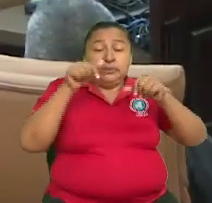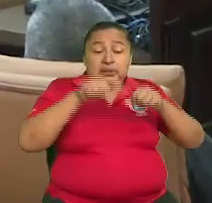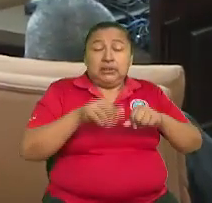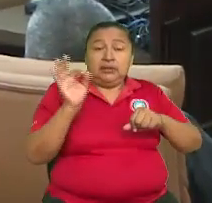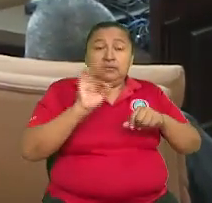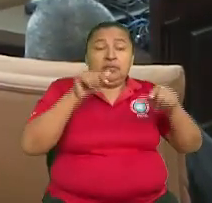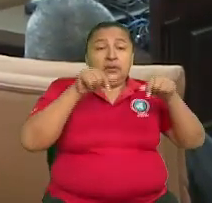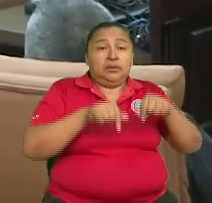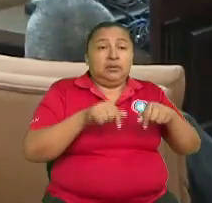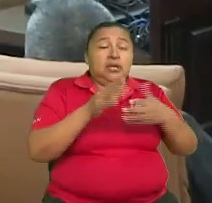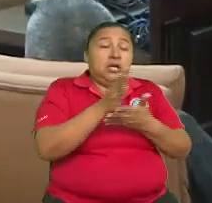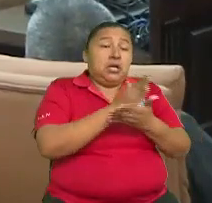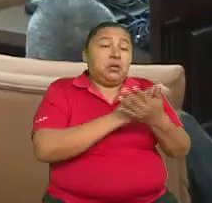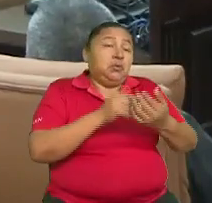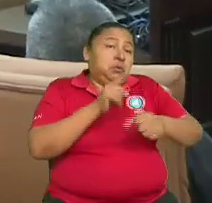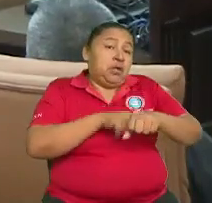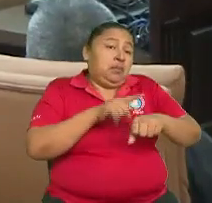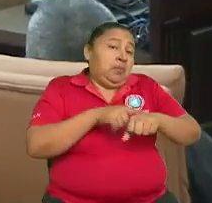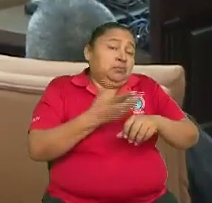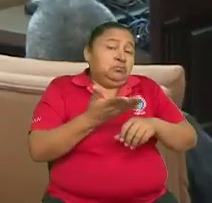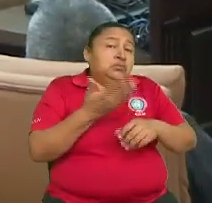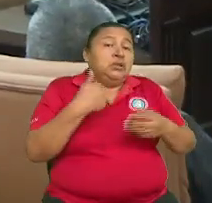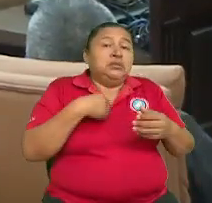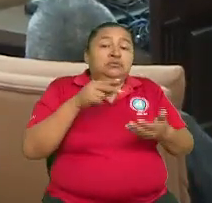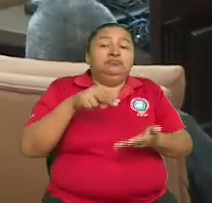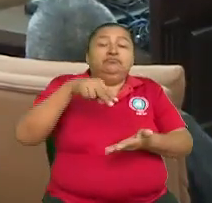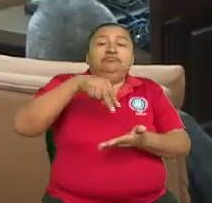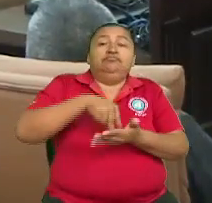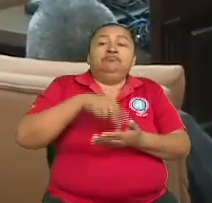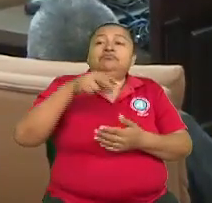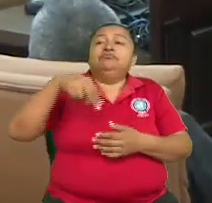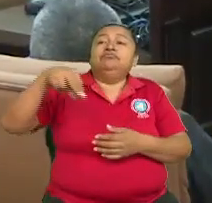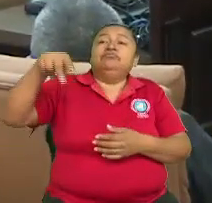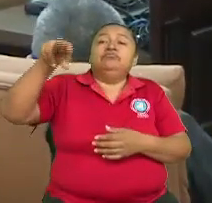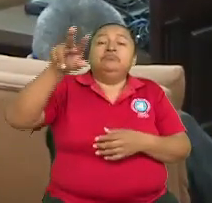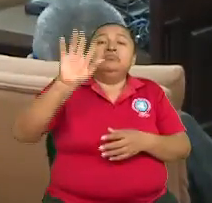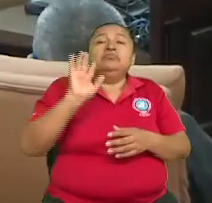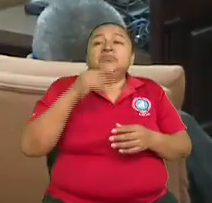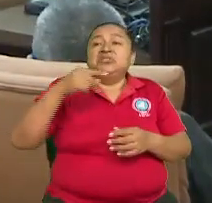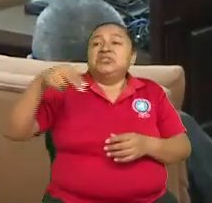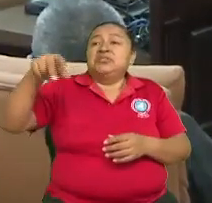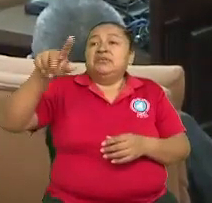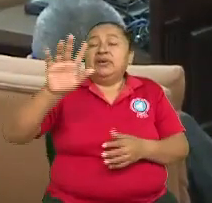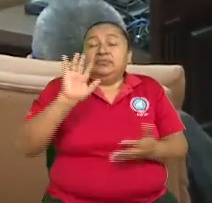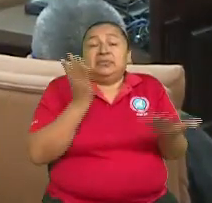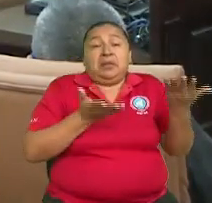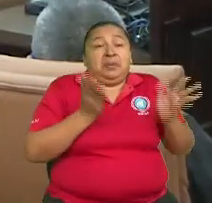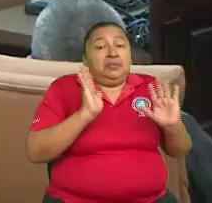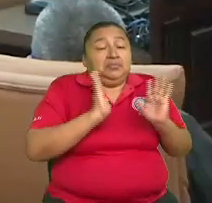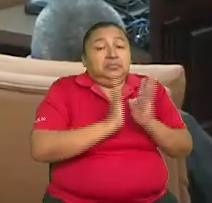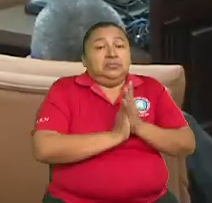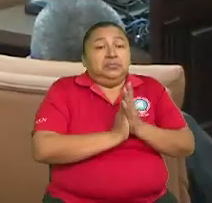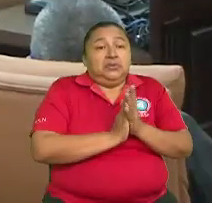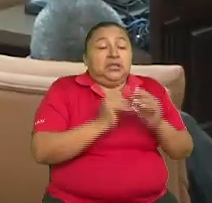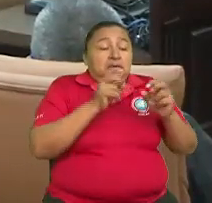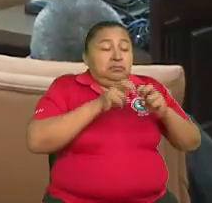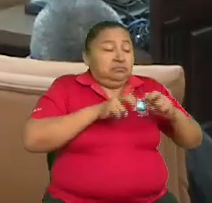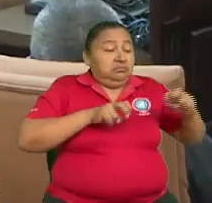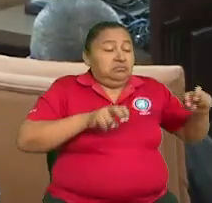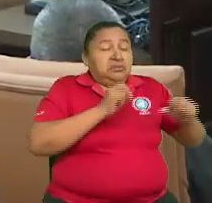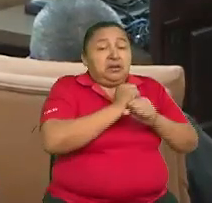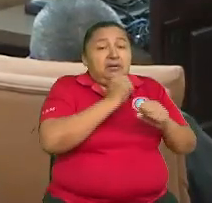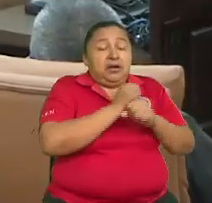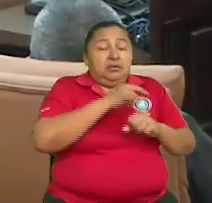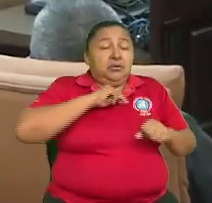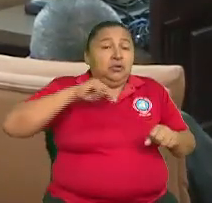tipo, en algún momento se levantan del plenario y se van. Y nos dejan trabajando a